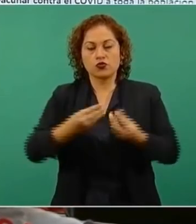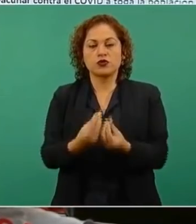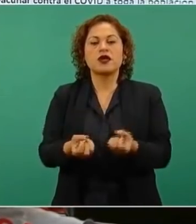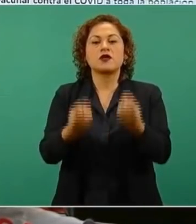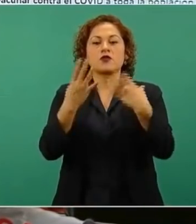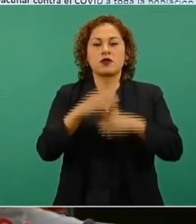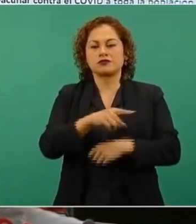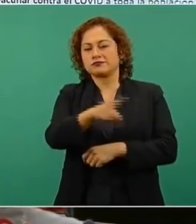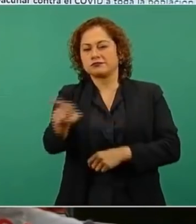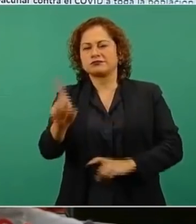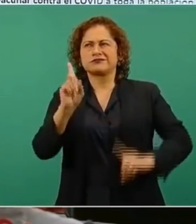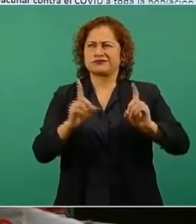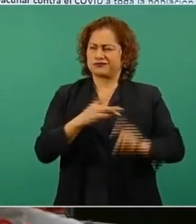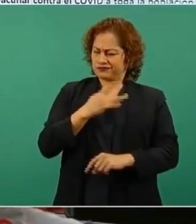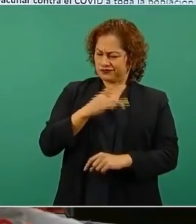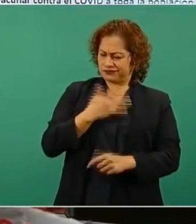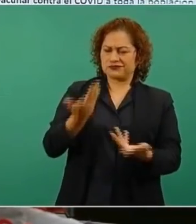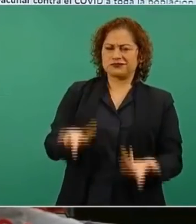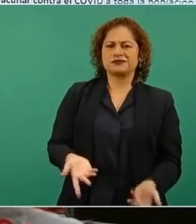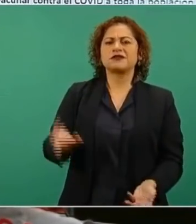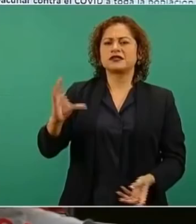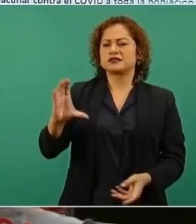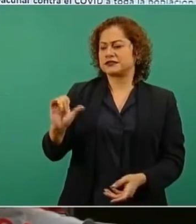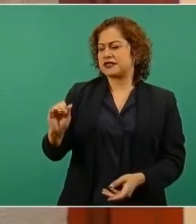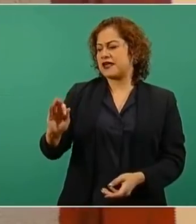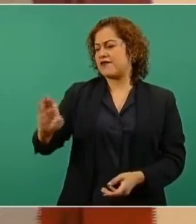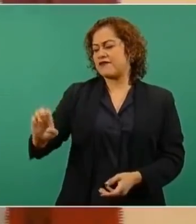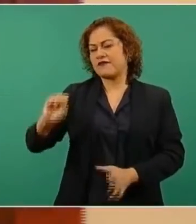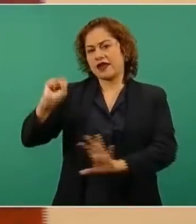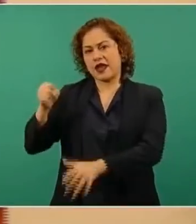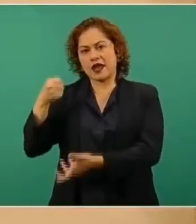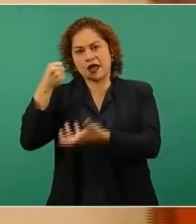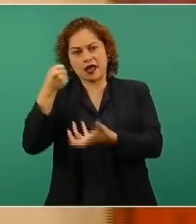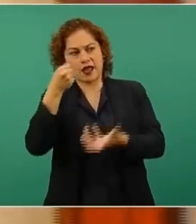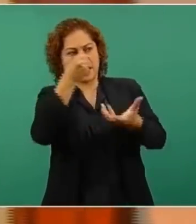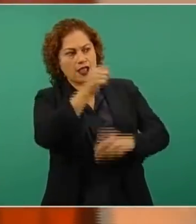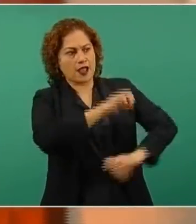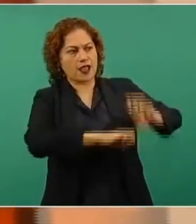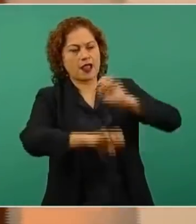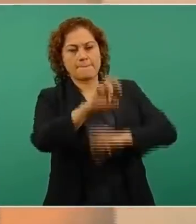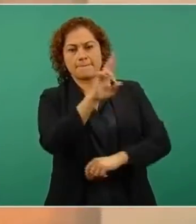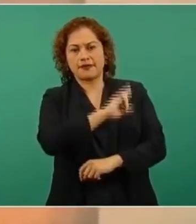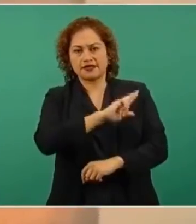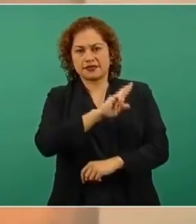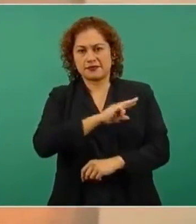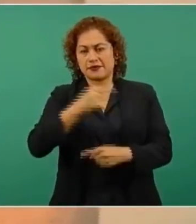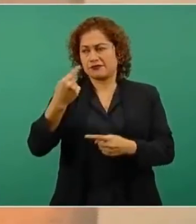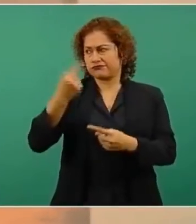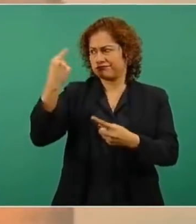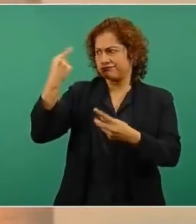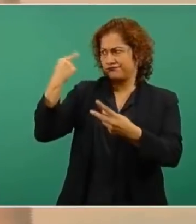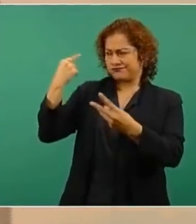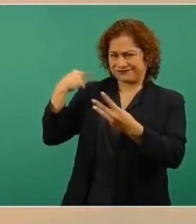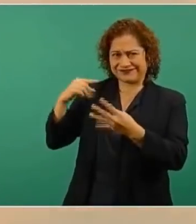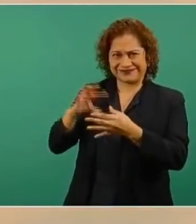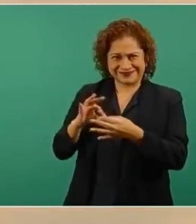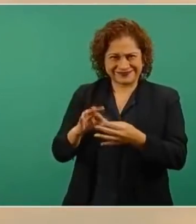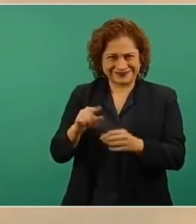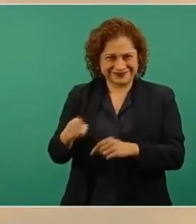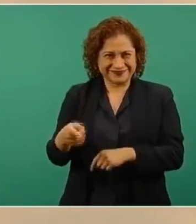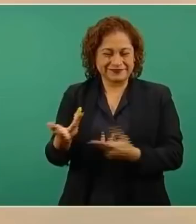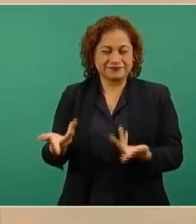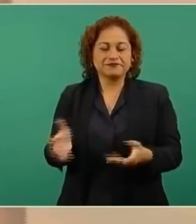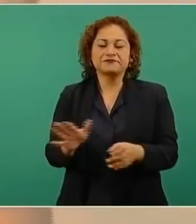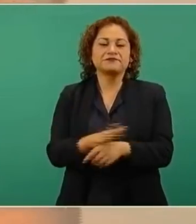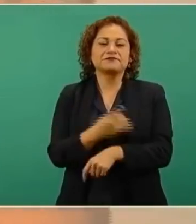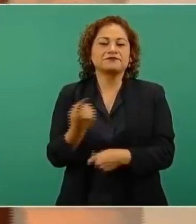preguntado. ¿Cuánto realmente subsidia la CFE a estas empresas privadas? Por todas las cosas que ya comentó el licenciado Bartlett. ¿Por qué